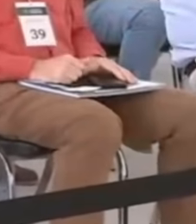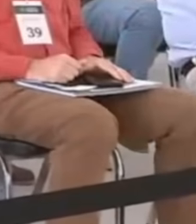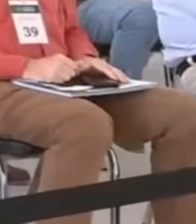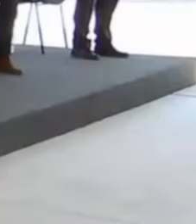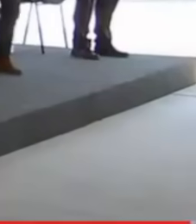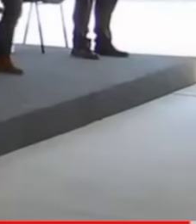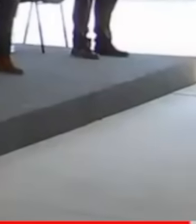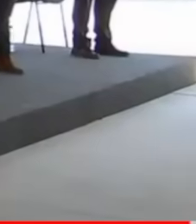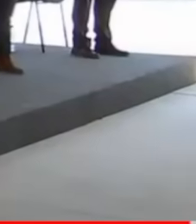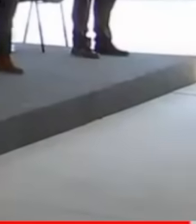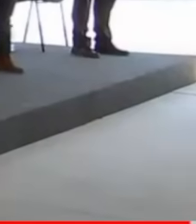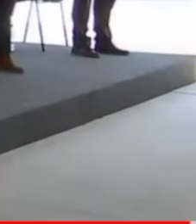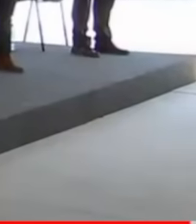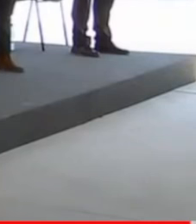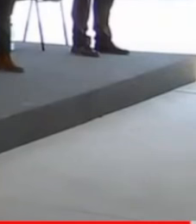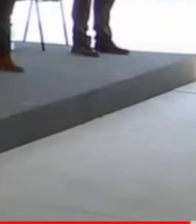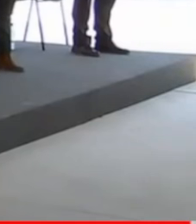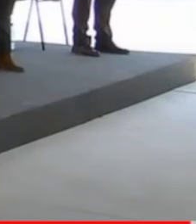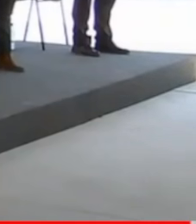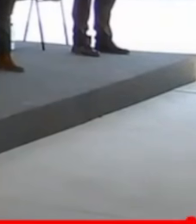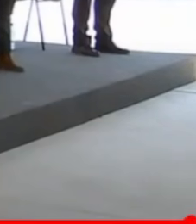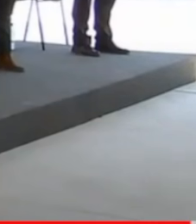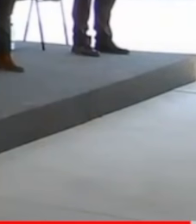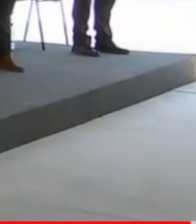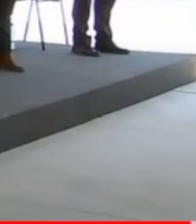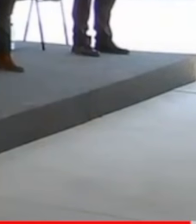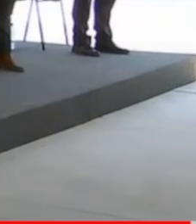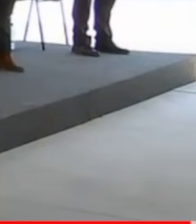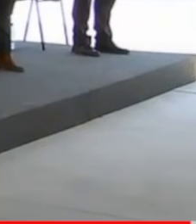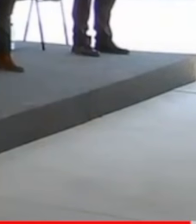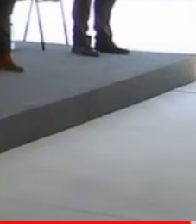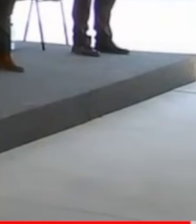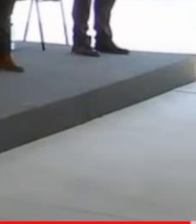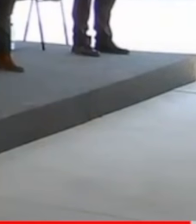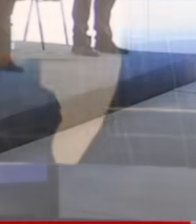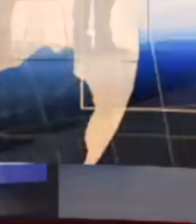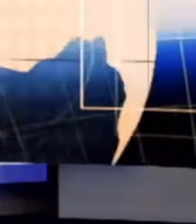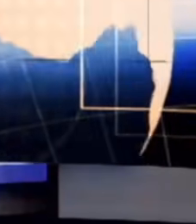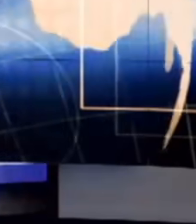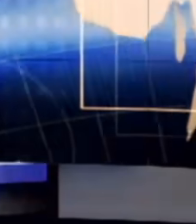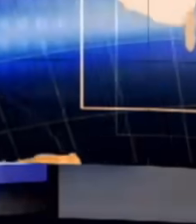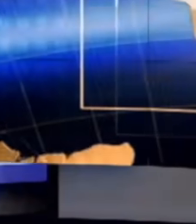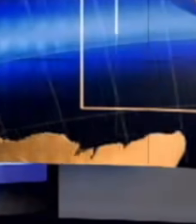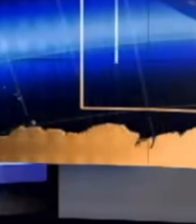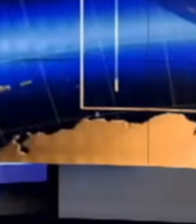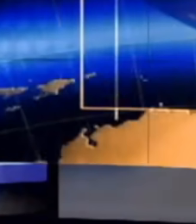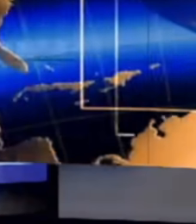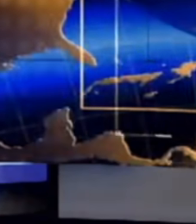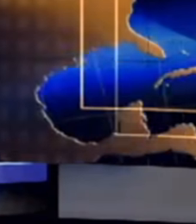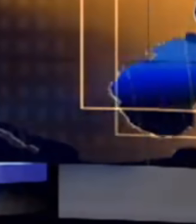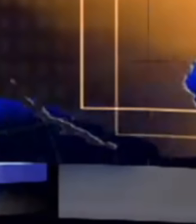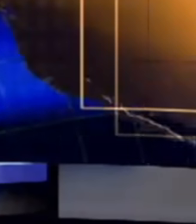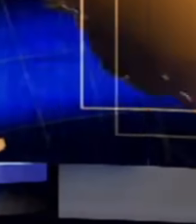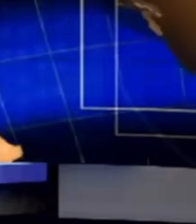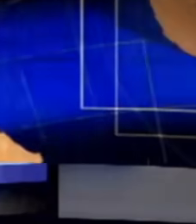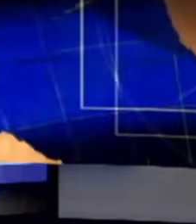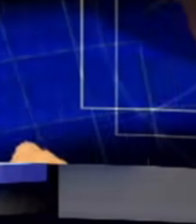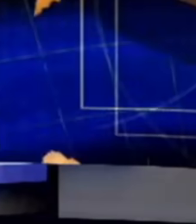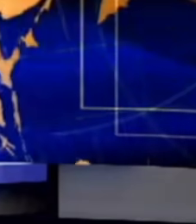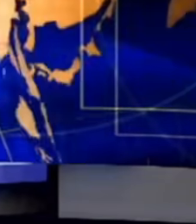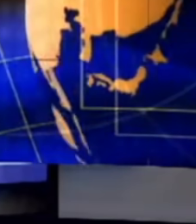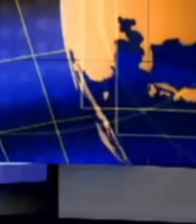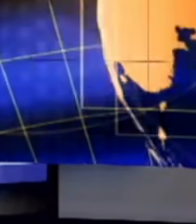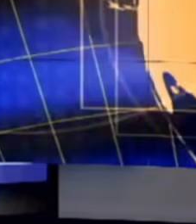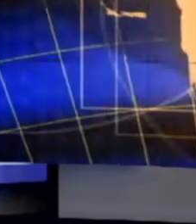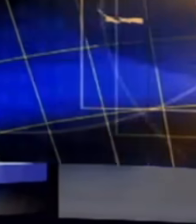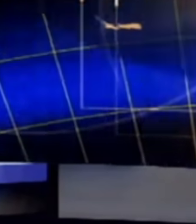le solicitamos amablemente ponerse de pie y guardar pues estos fueron las palabras este fue el discurso del presidente lópez